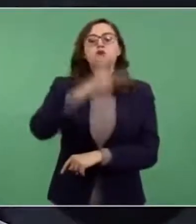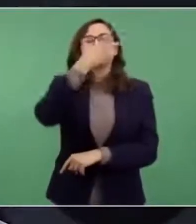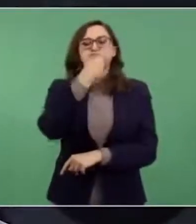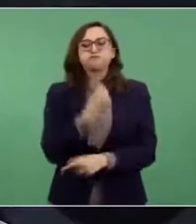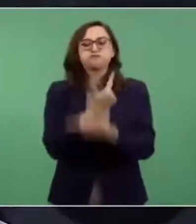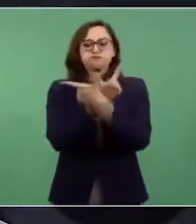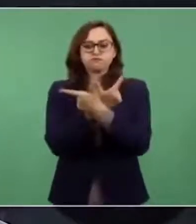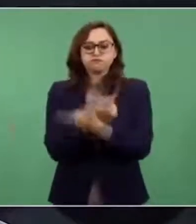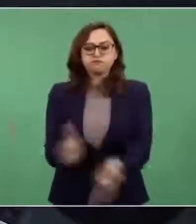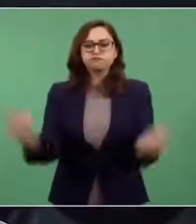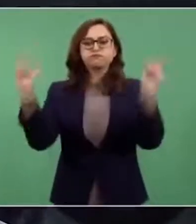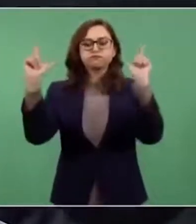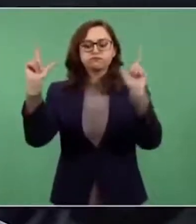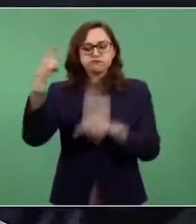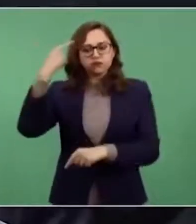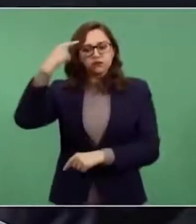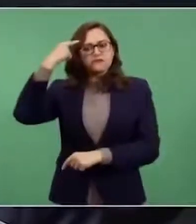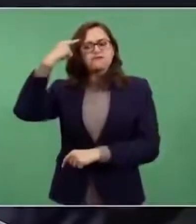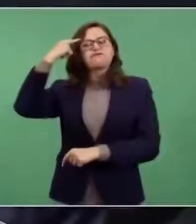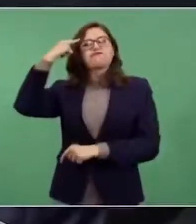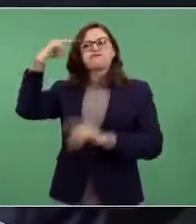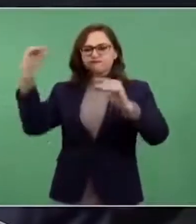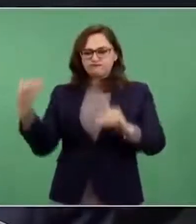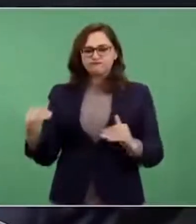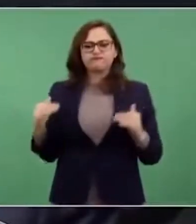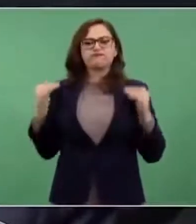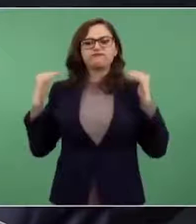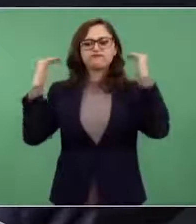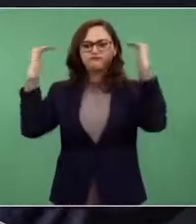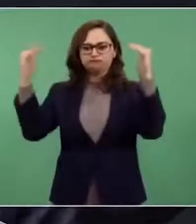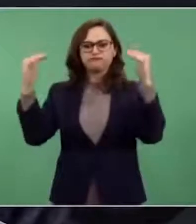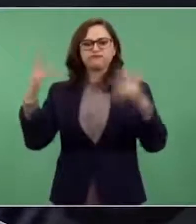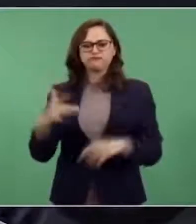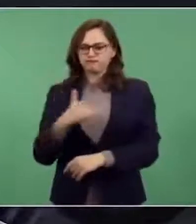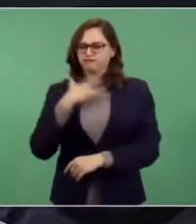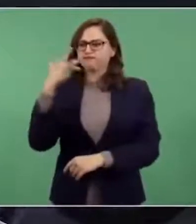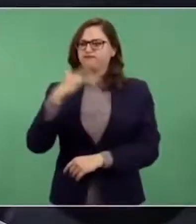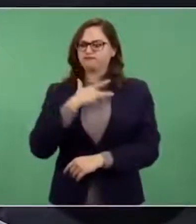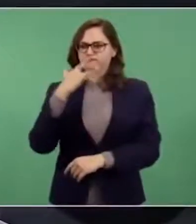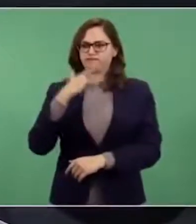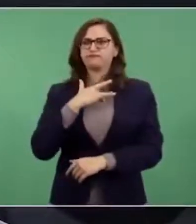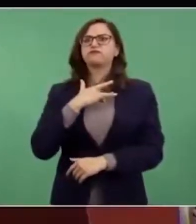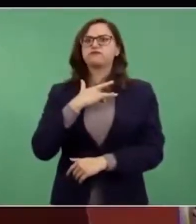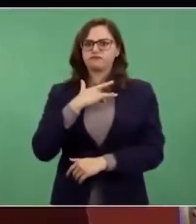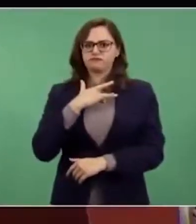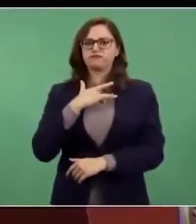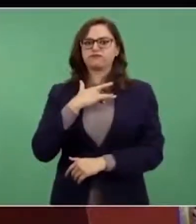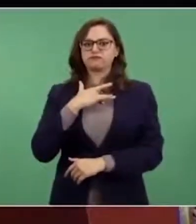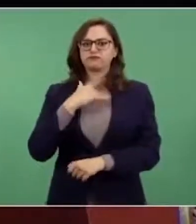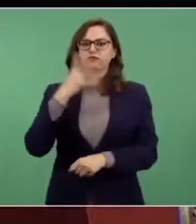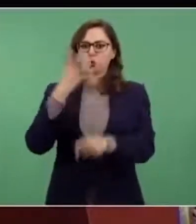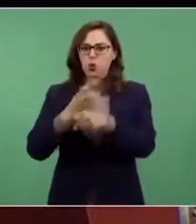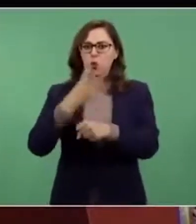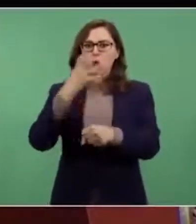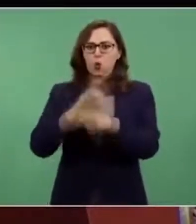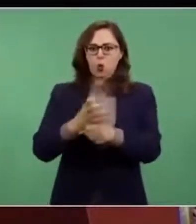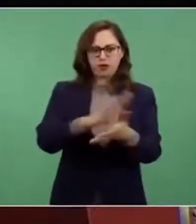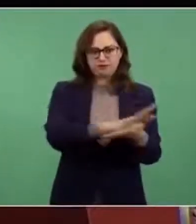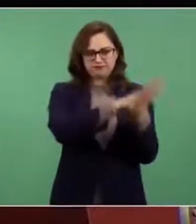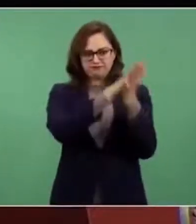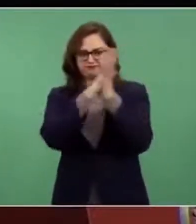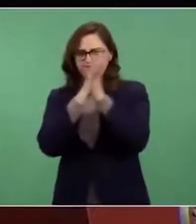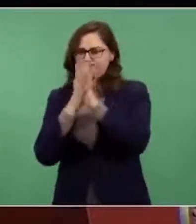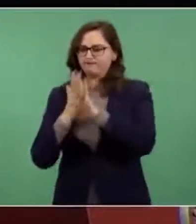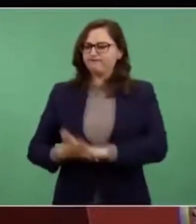libres y conscientes, protagonistas principales de la Cuarta